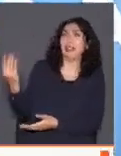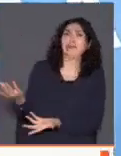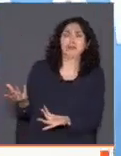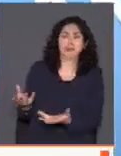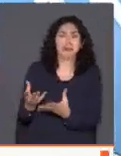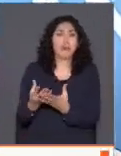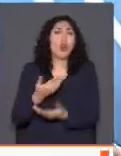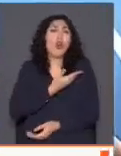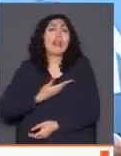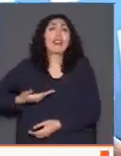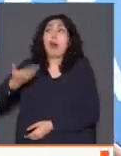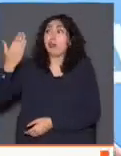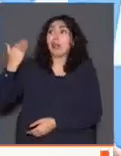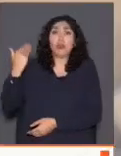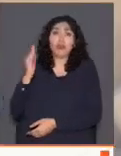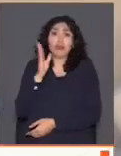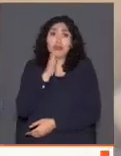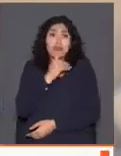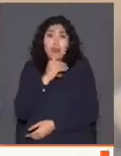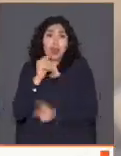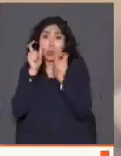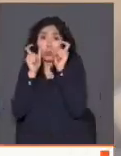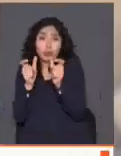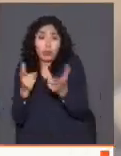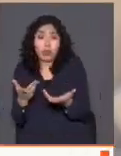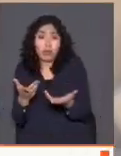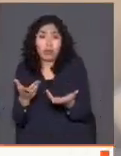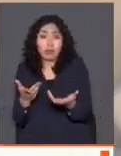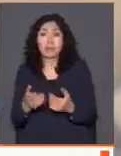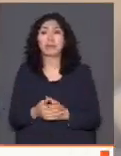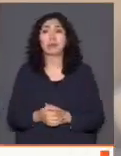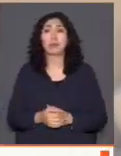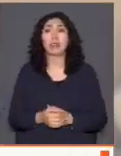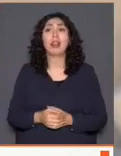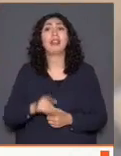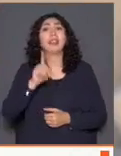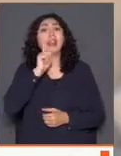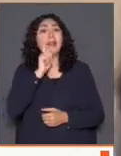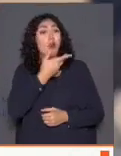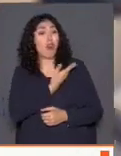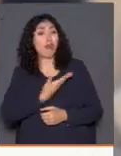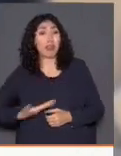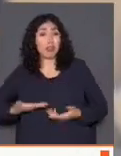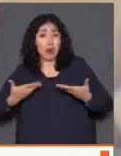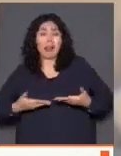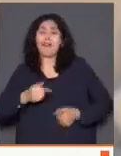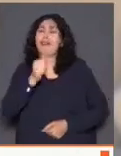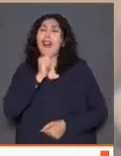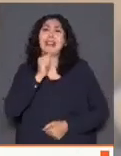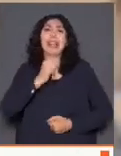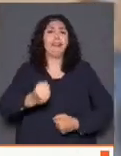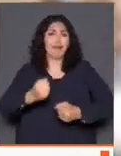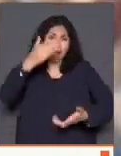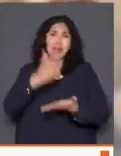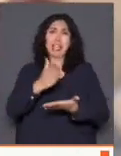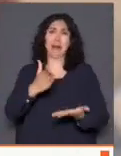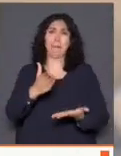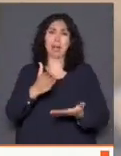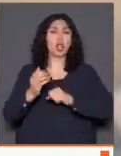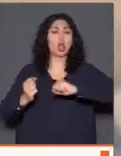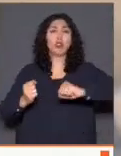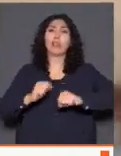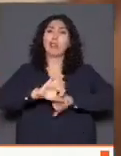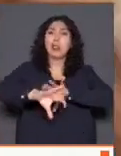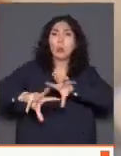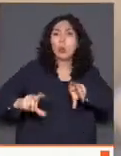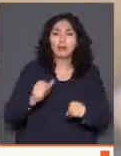gobierno pasado, que no le puso atajo. Que tenemos un gobierno que no se ha puesto firme para combatir la delincuencia, y eso tiene que